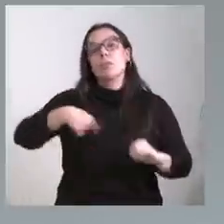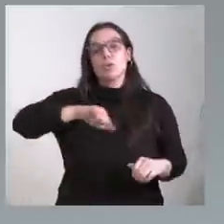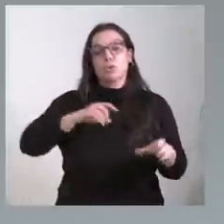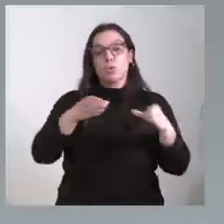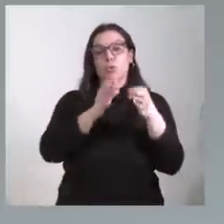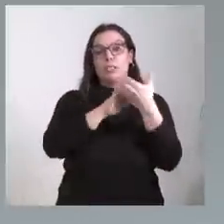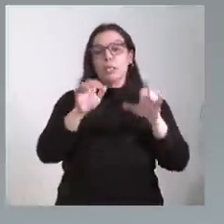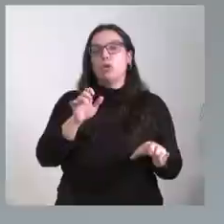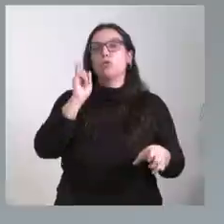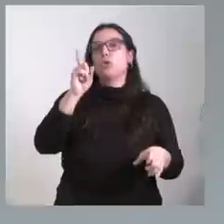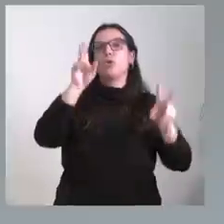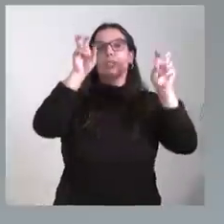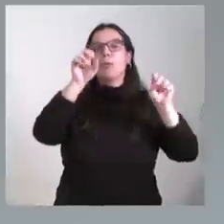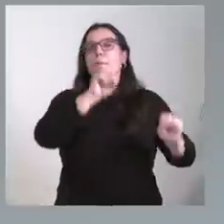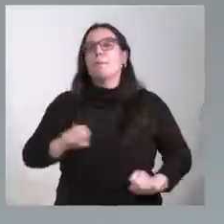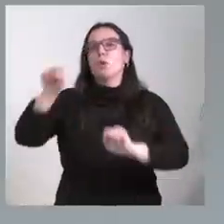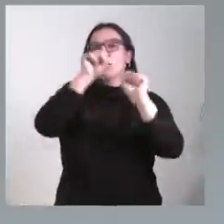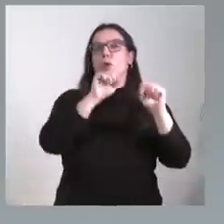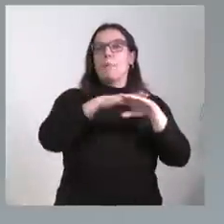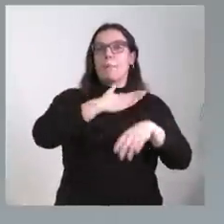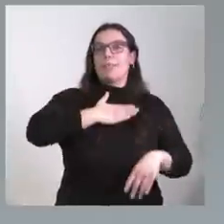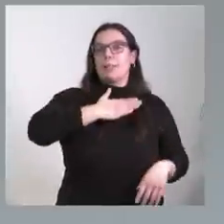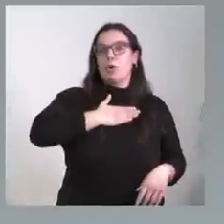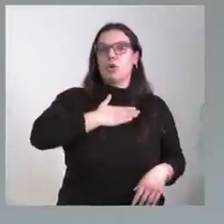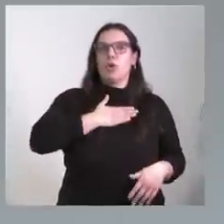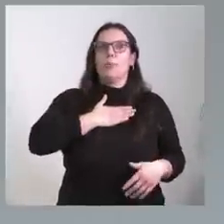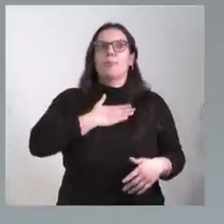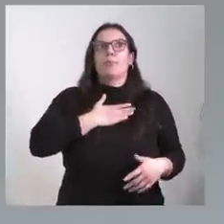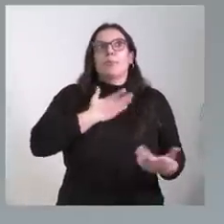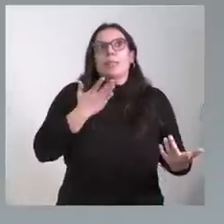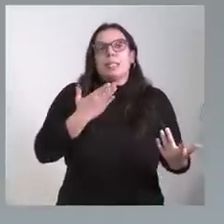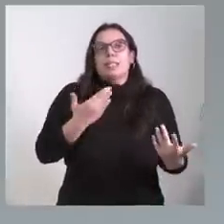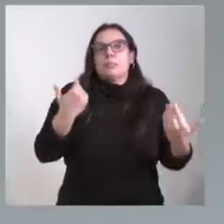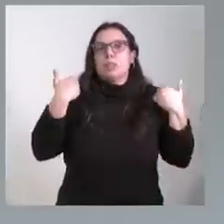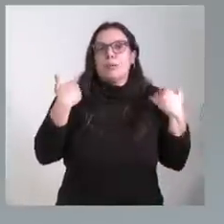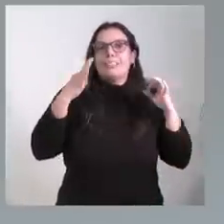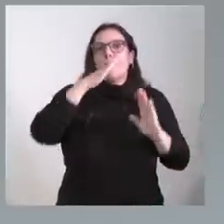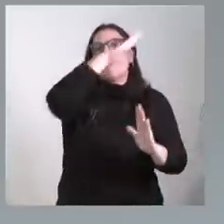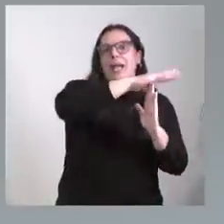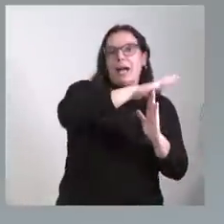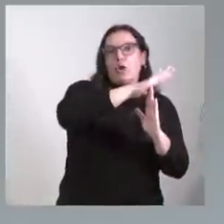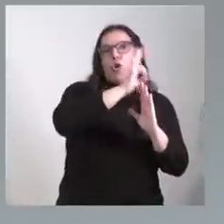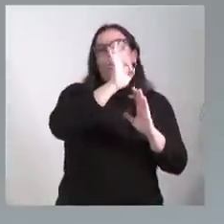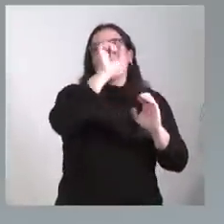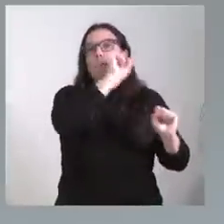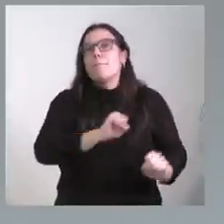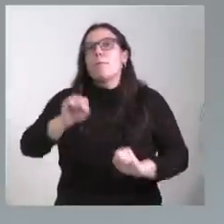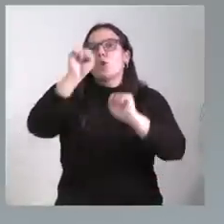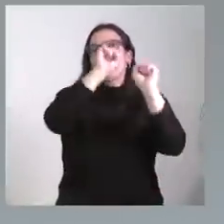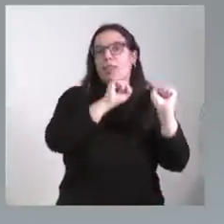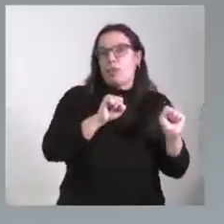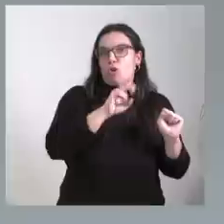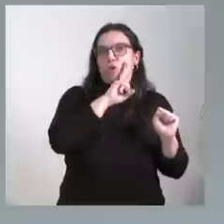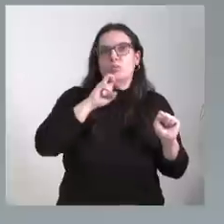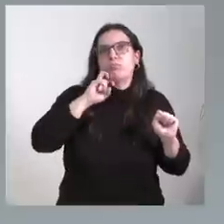de la protección del patrimonio de acuerdo con la ley de patrimonio le corresponde en su caso la incubación o protección de ese bien si se dieron las circunstancias